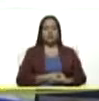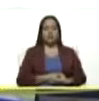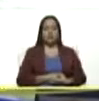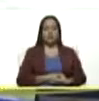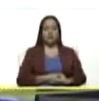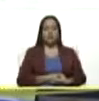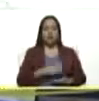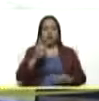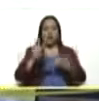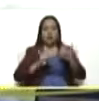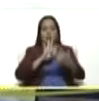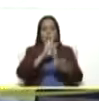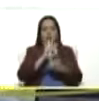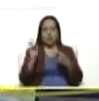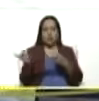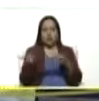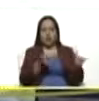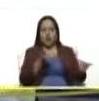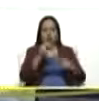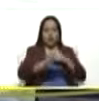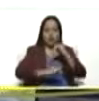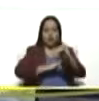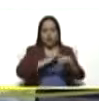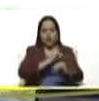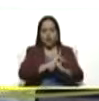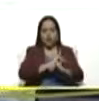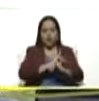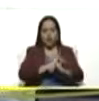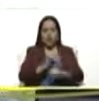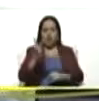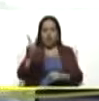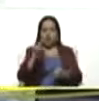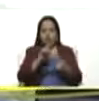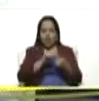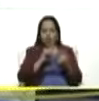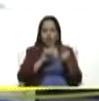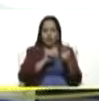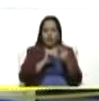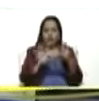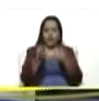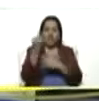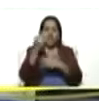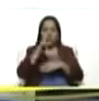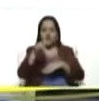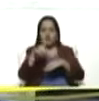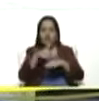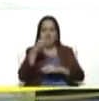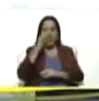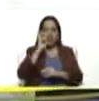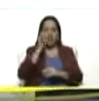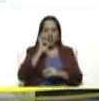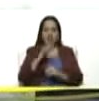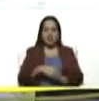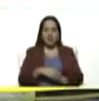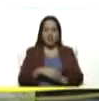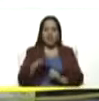Cuatro invitados internacionales, dos de la Federación Nacional del Café, ¿verdad?